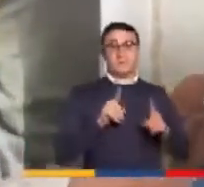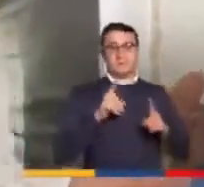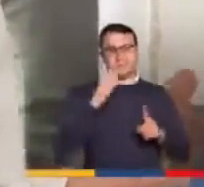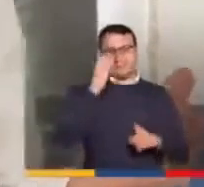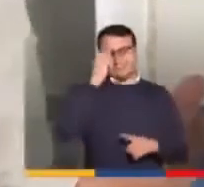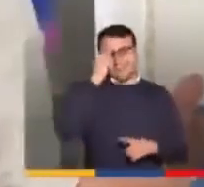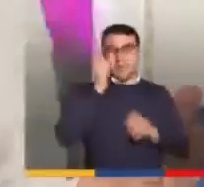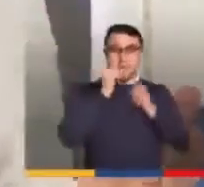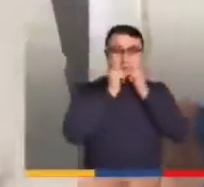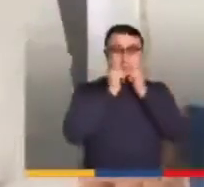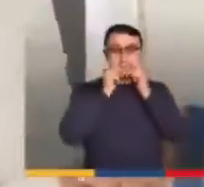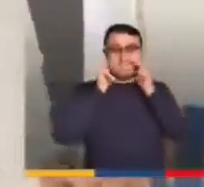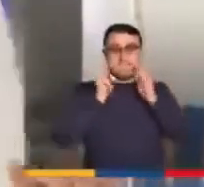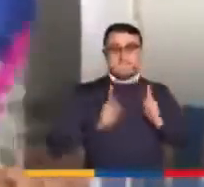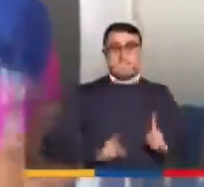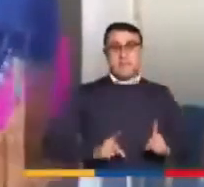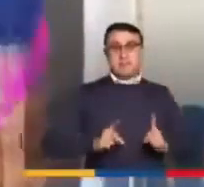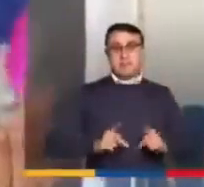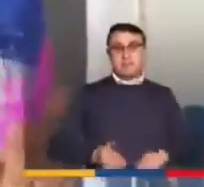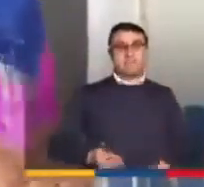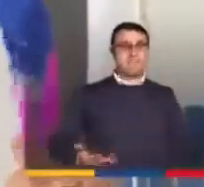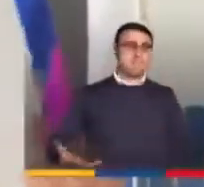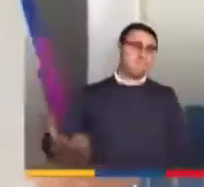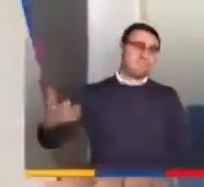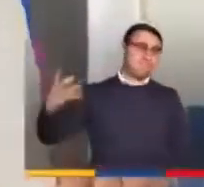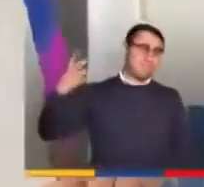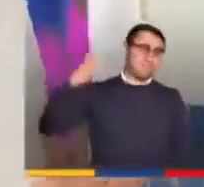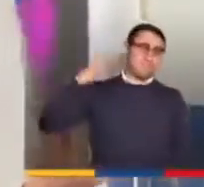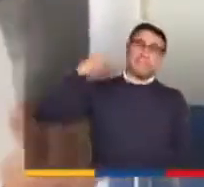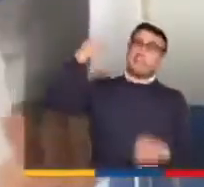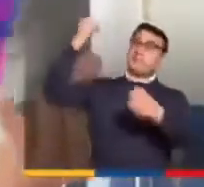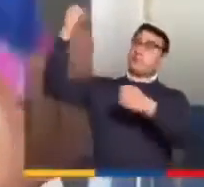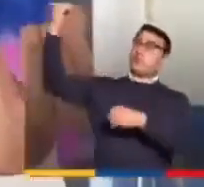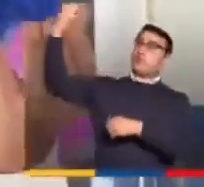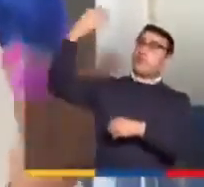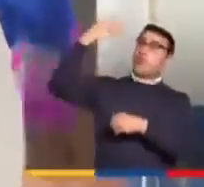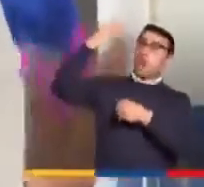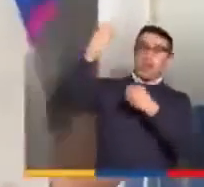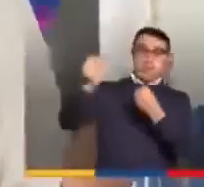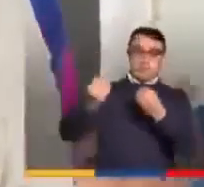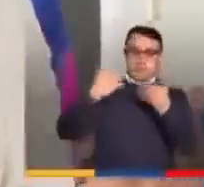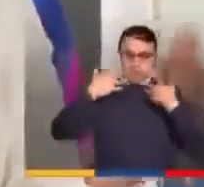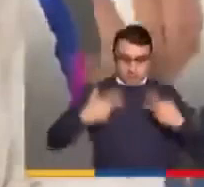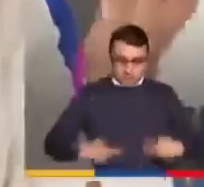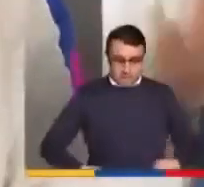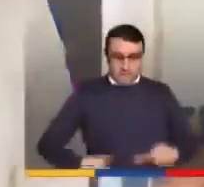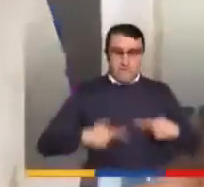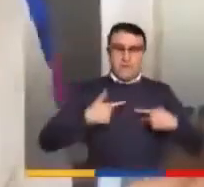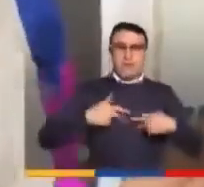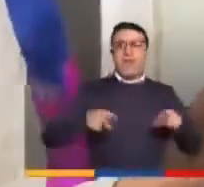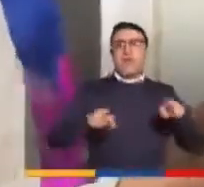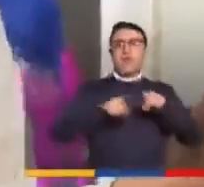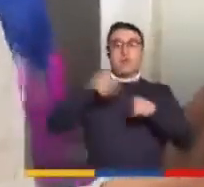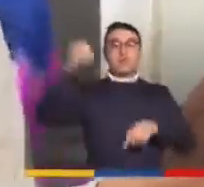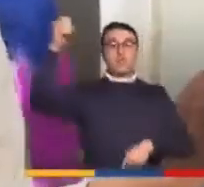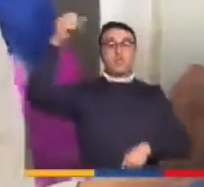viva, vivimos es del sol. Somos hijos e hijas del